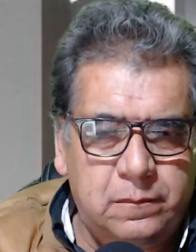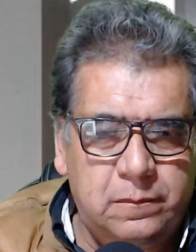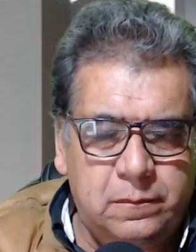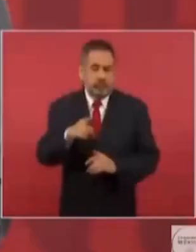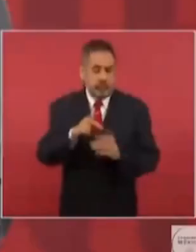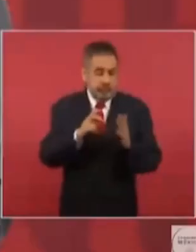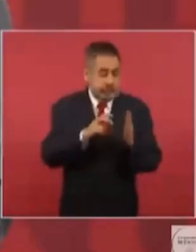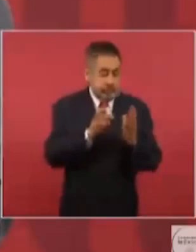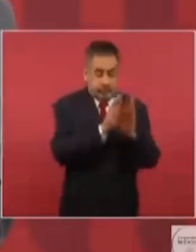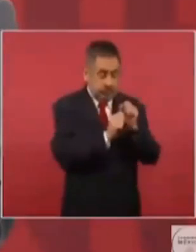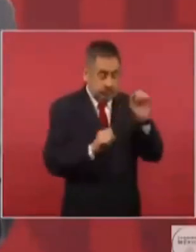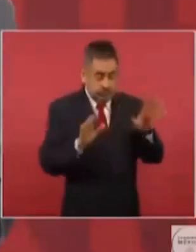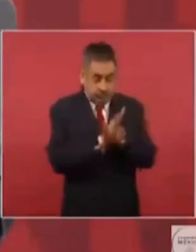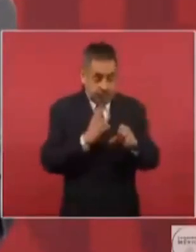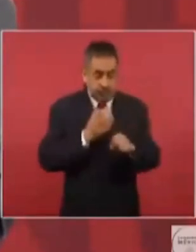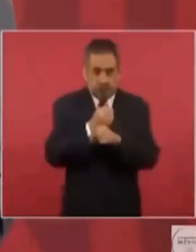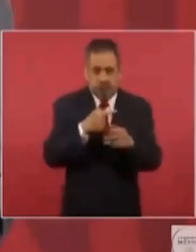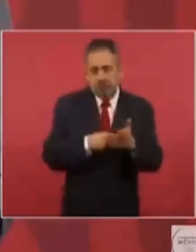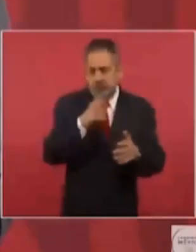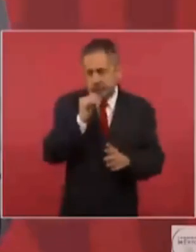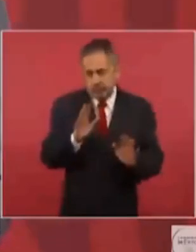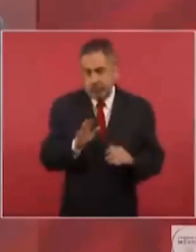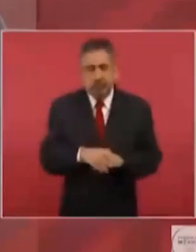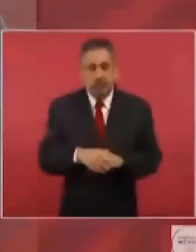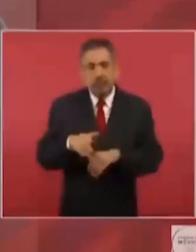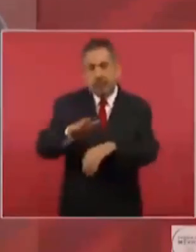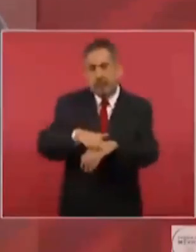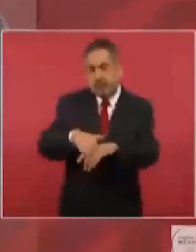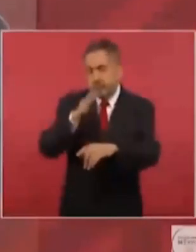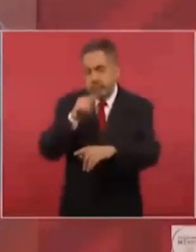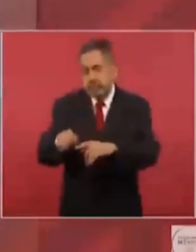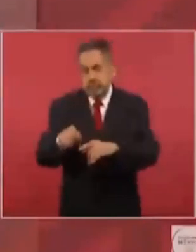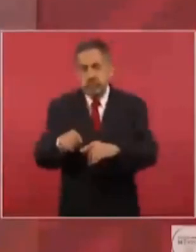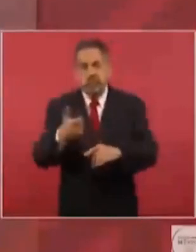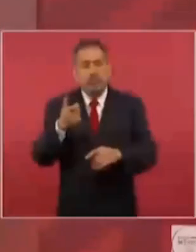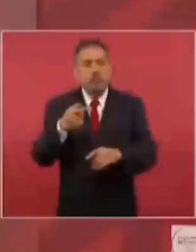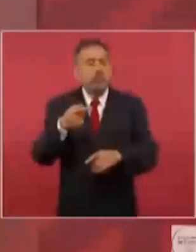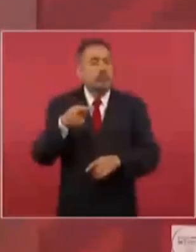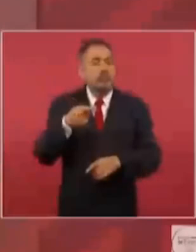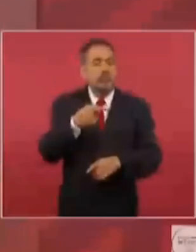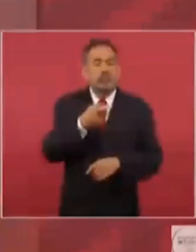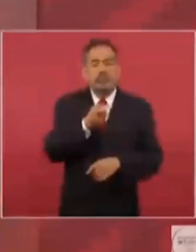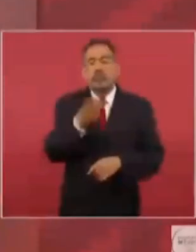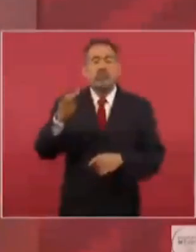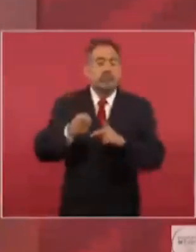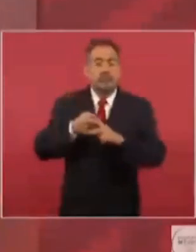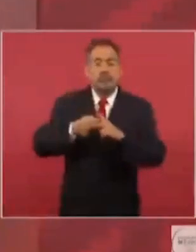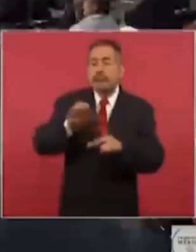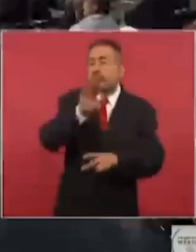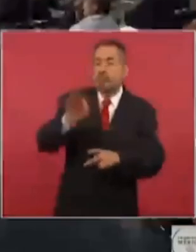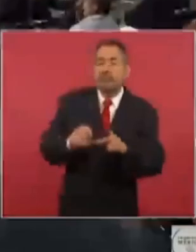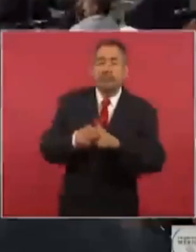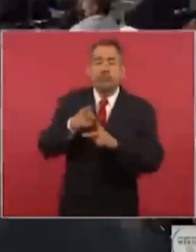ansias. Ahora, amigos y amigas, vamos a ir a la conferencia. Vamos a escuchar al presidente que pide